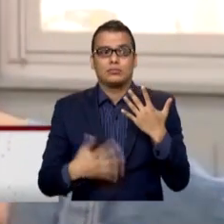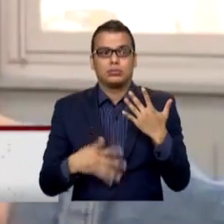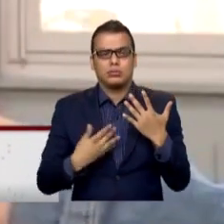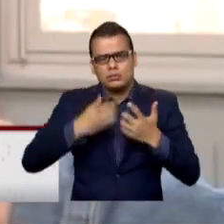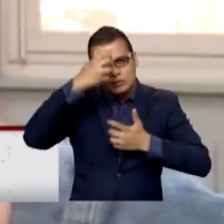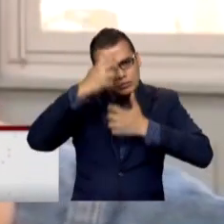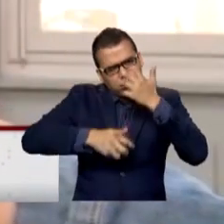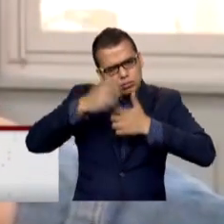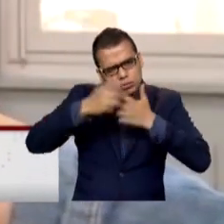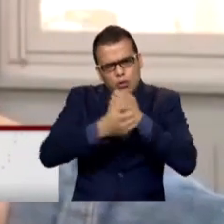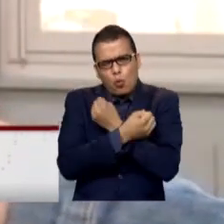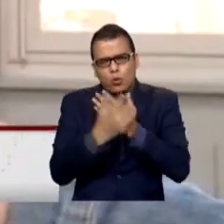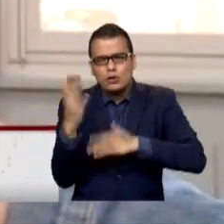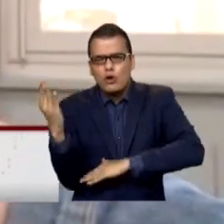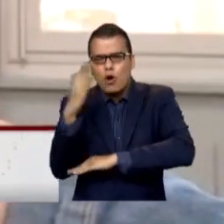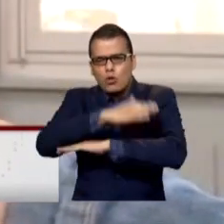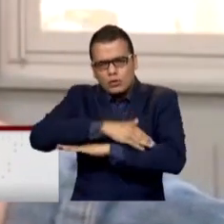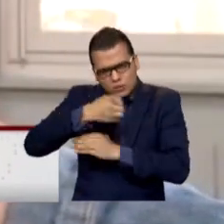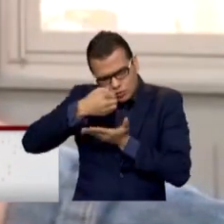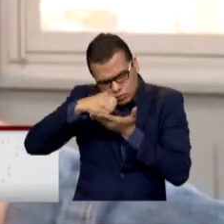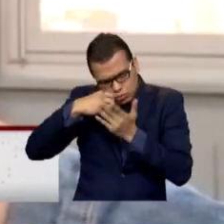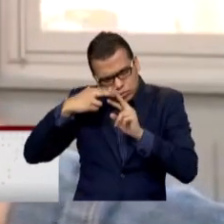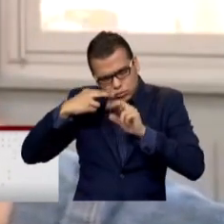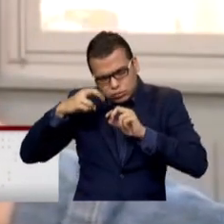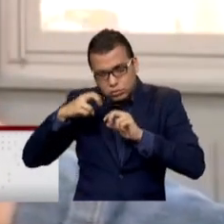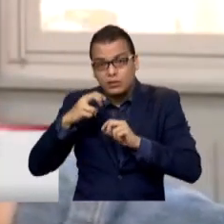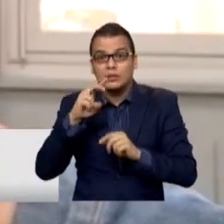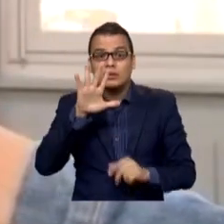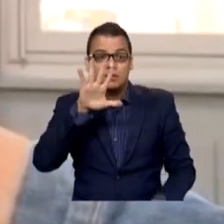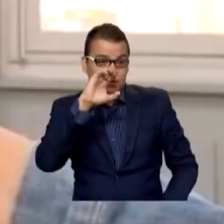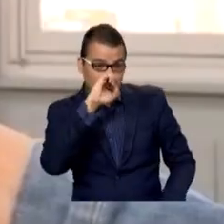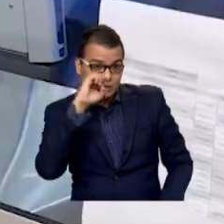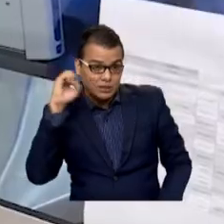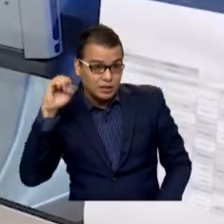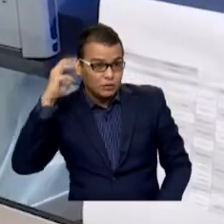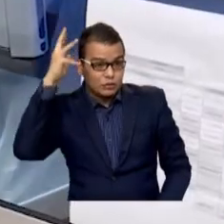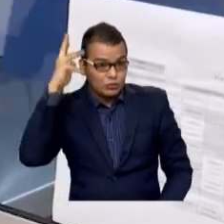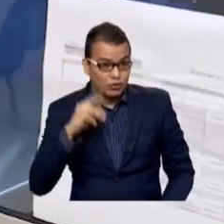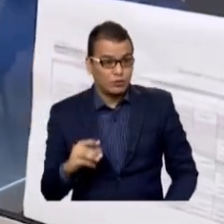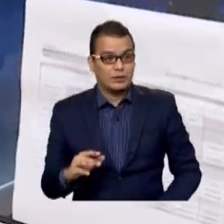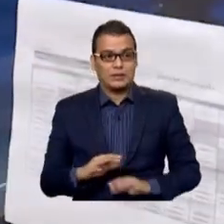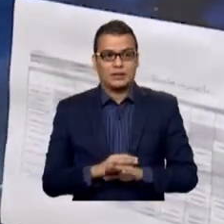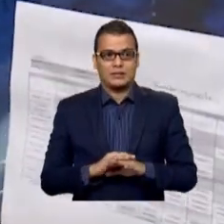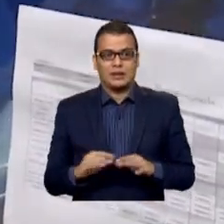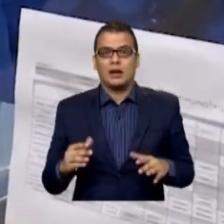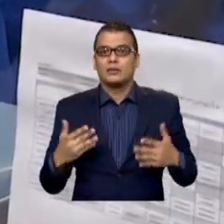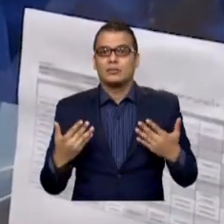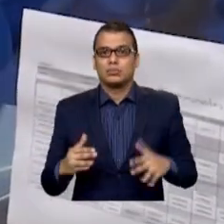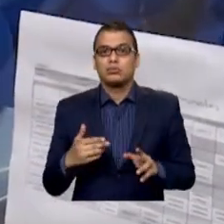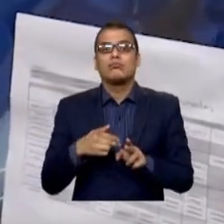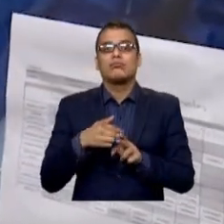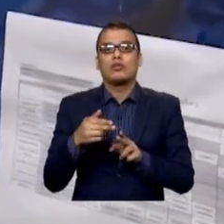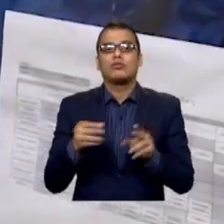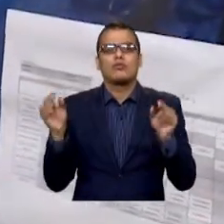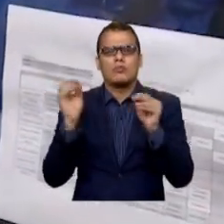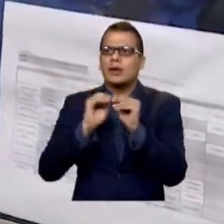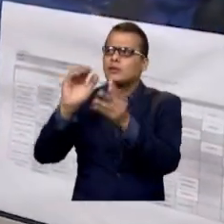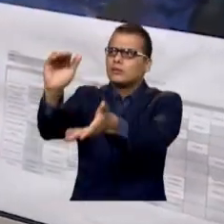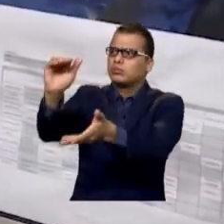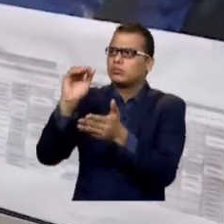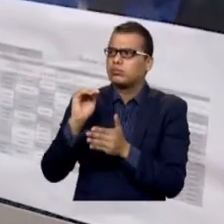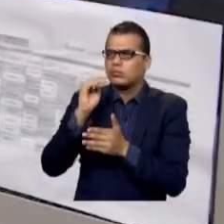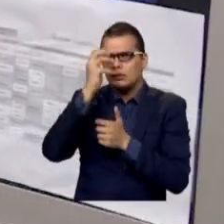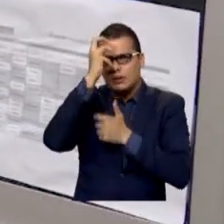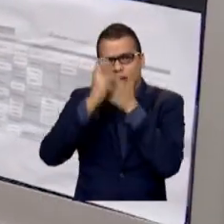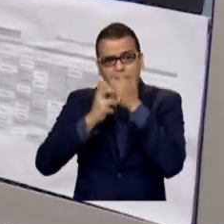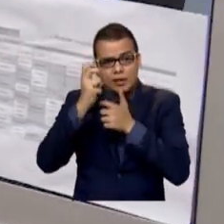pruebas diarias, que pueden incrementarse un poquito con la consecución de unos reactivos extras.